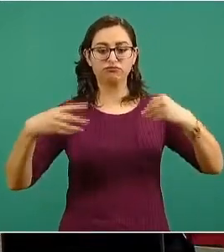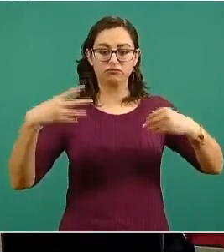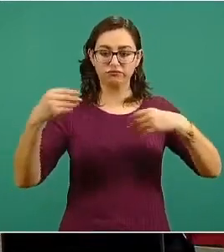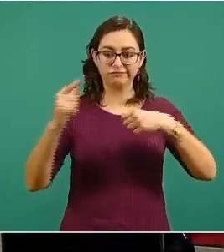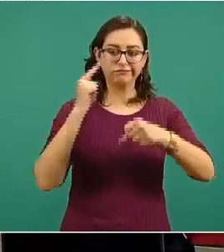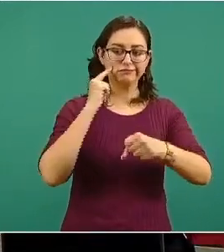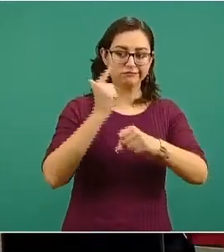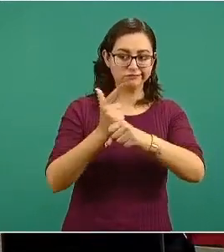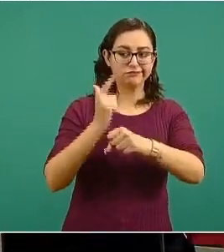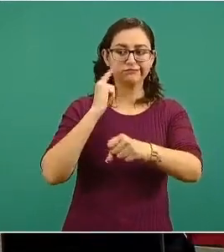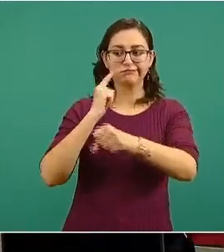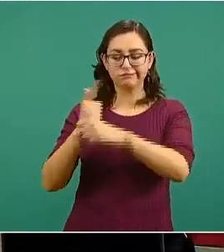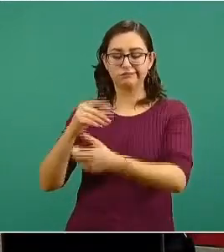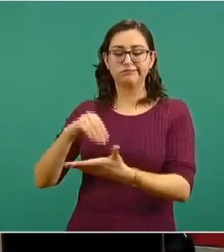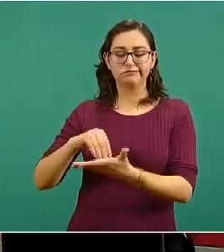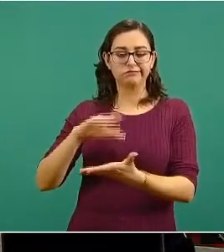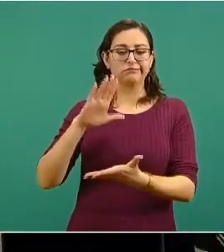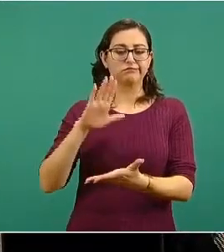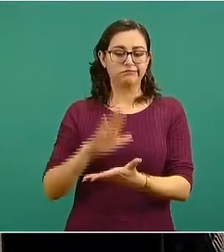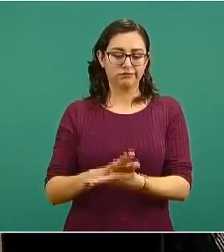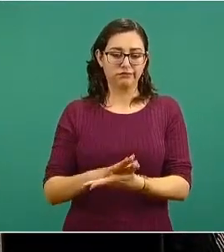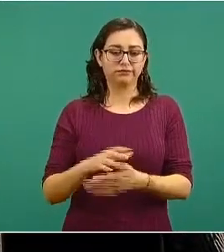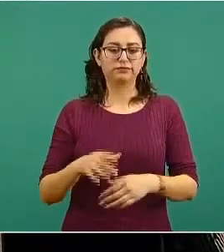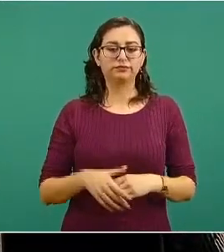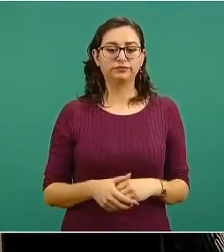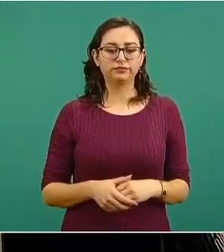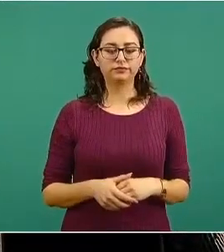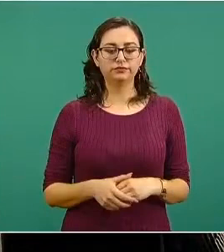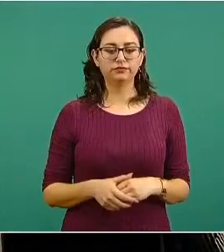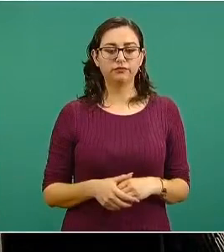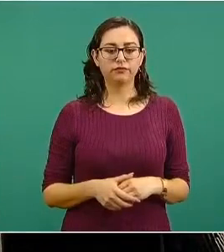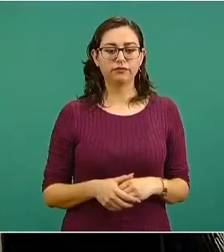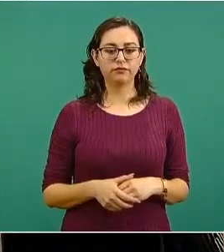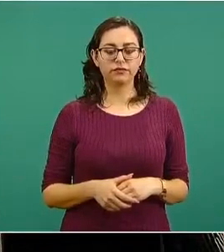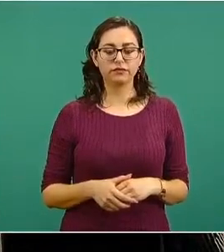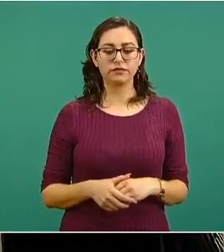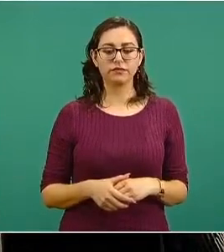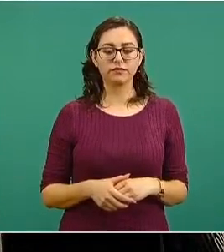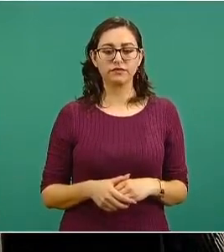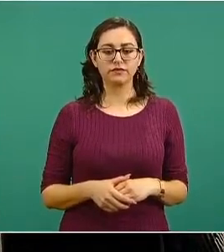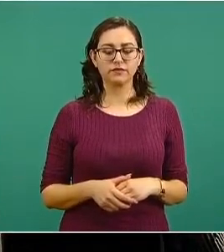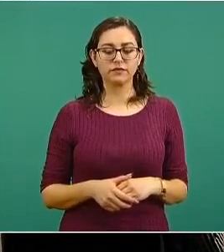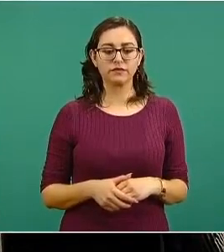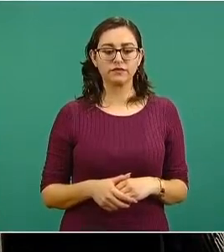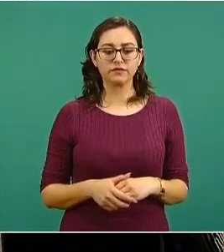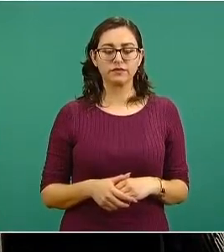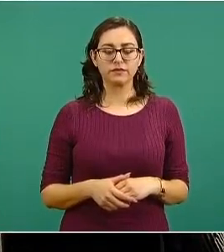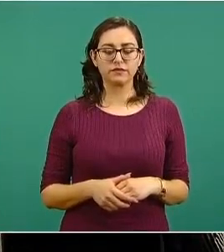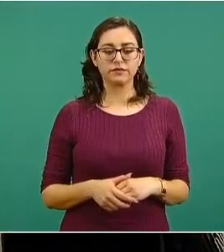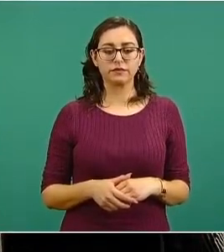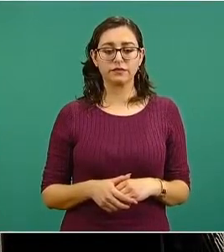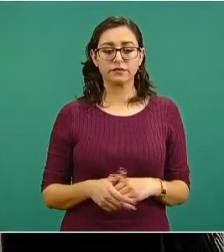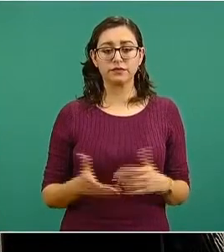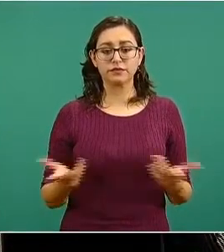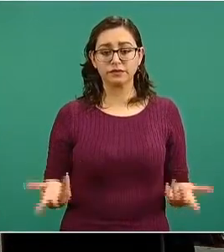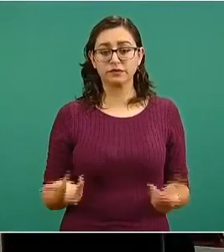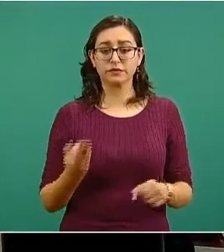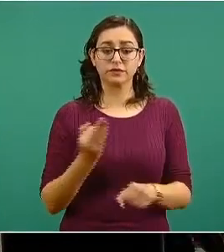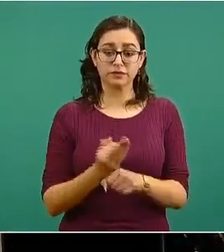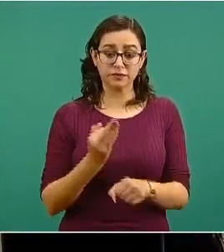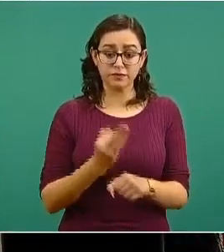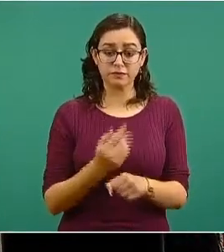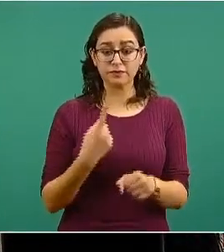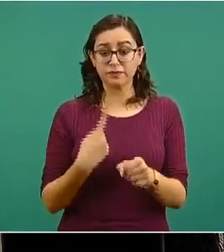personas con el virus SARS-CoV-2. La tendencia al incremento en el número de